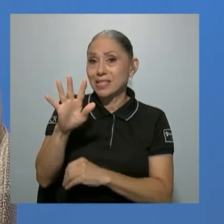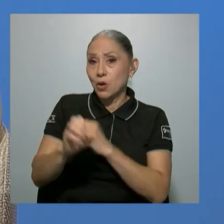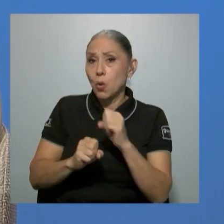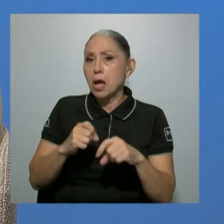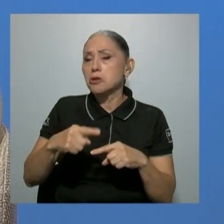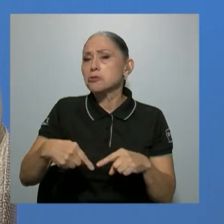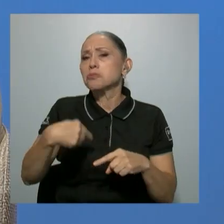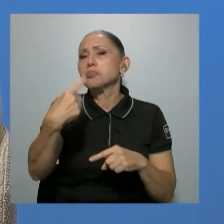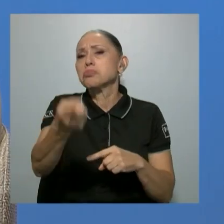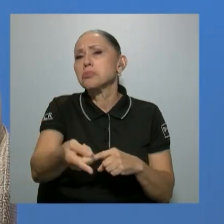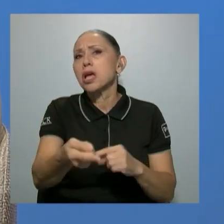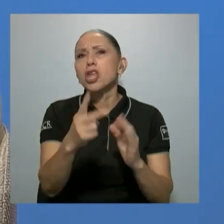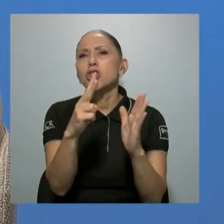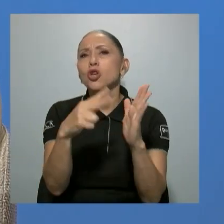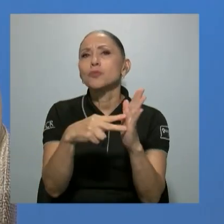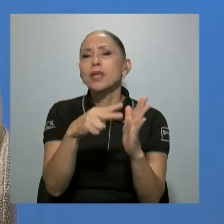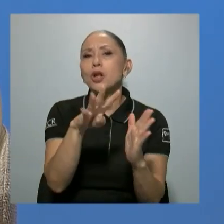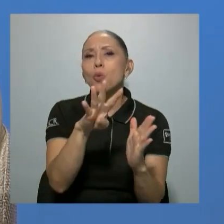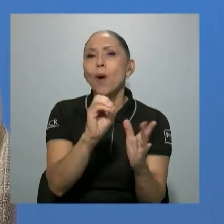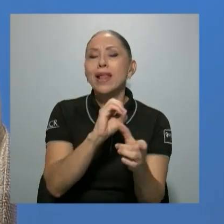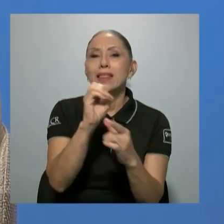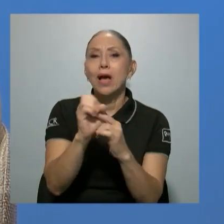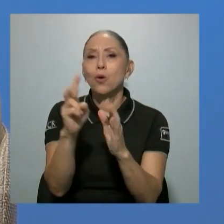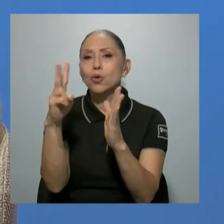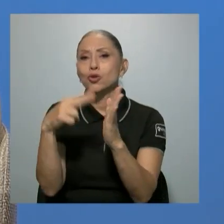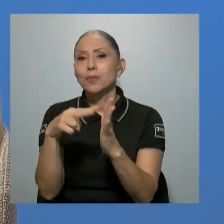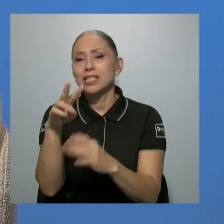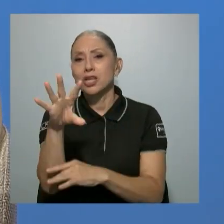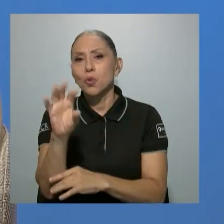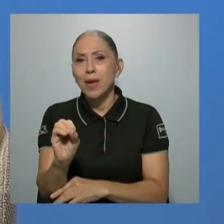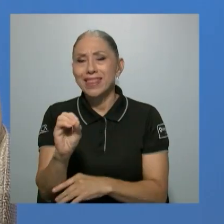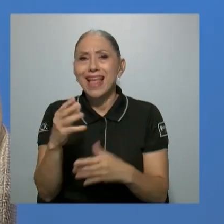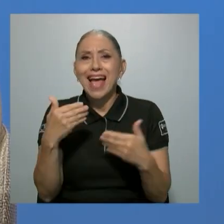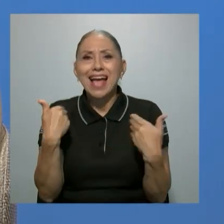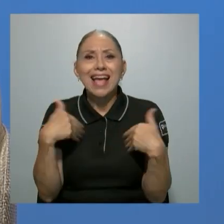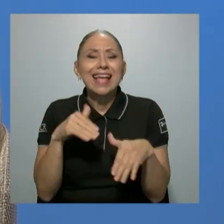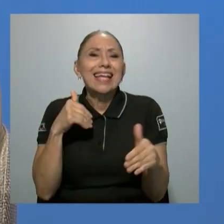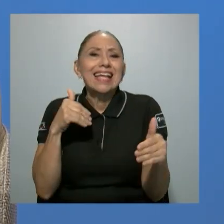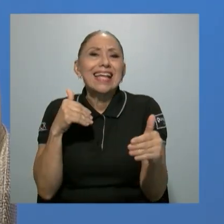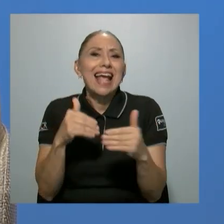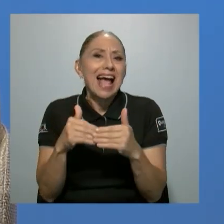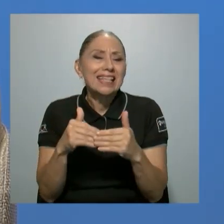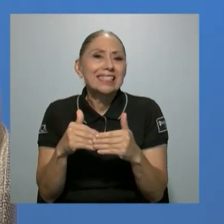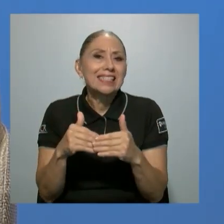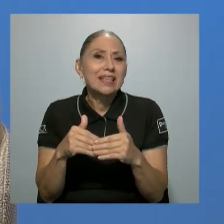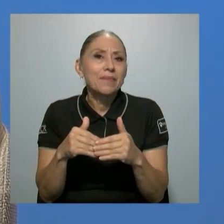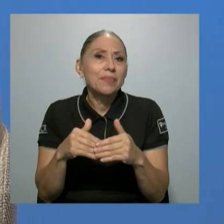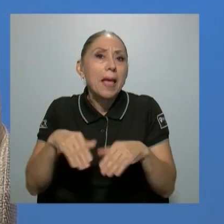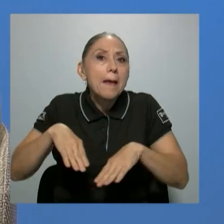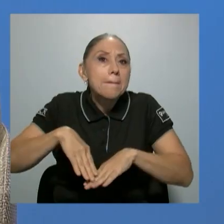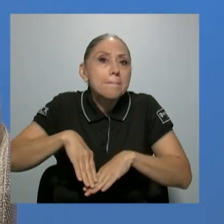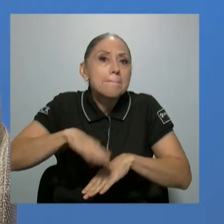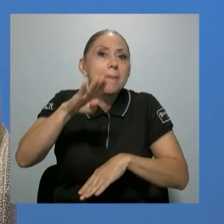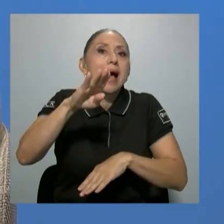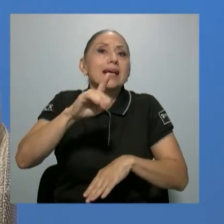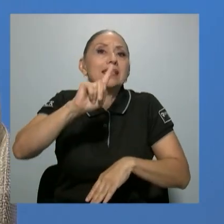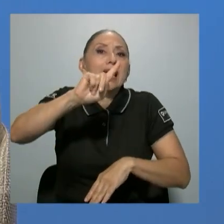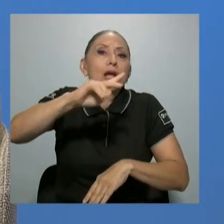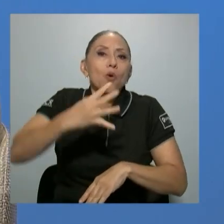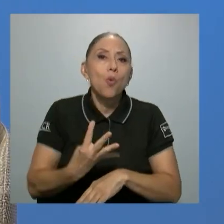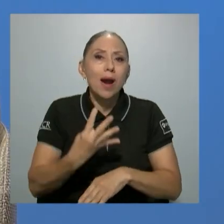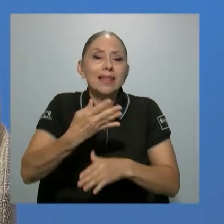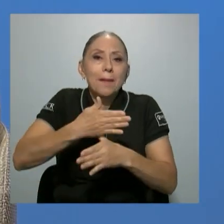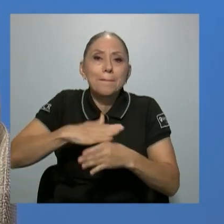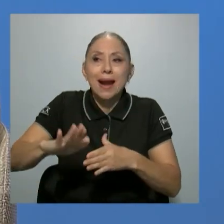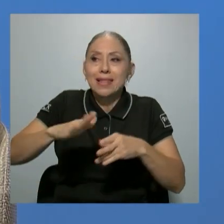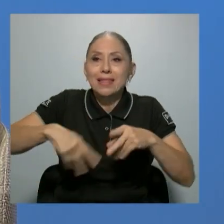o 2050, vamos a tener casi a más de una cuarta parte de la población con